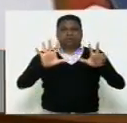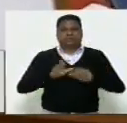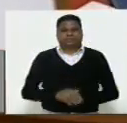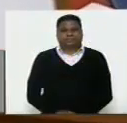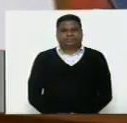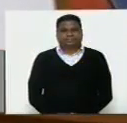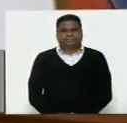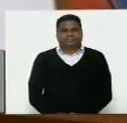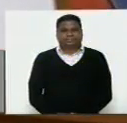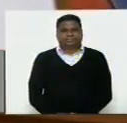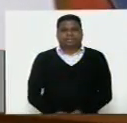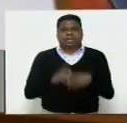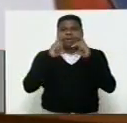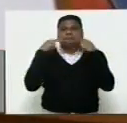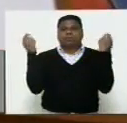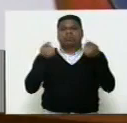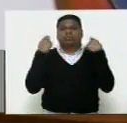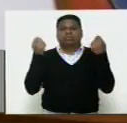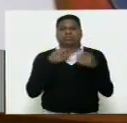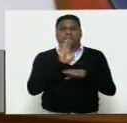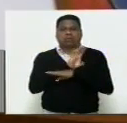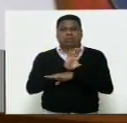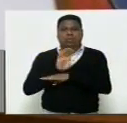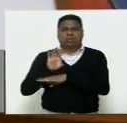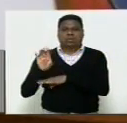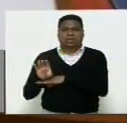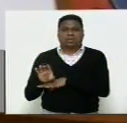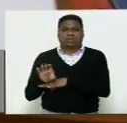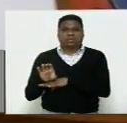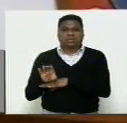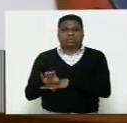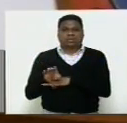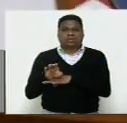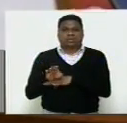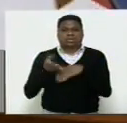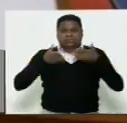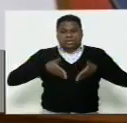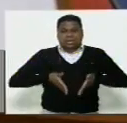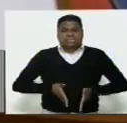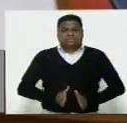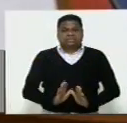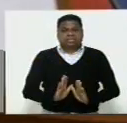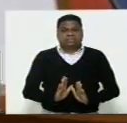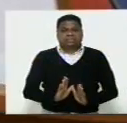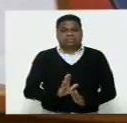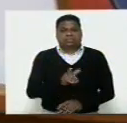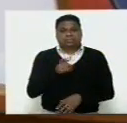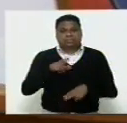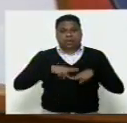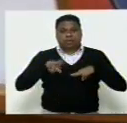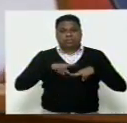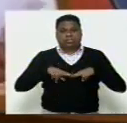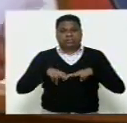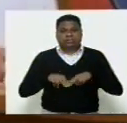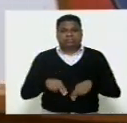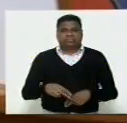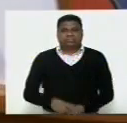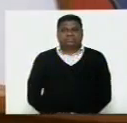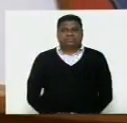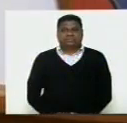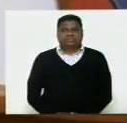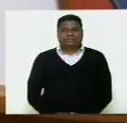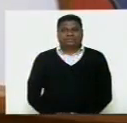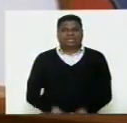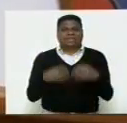la promoción y protección del parto y nacimiento humanizado. Es todo, presidenta. en consideración